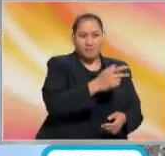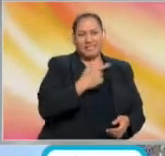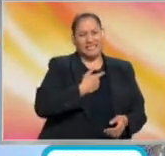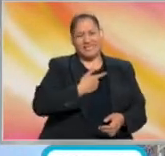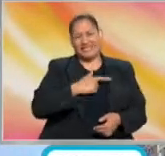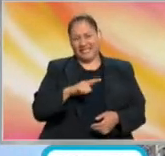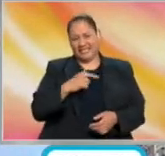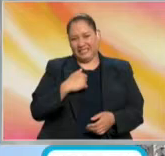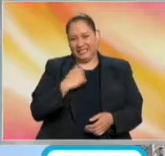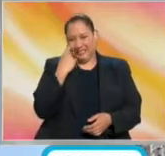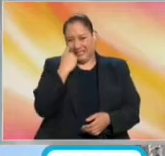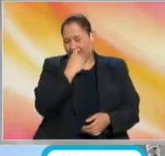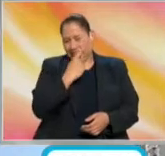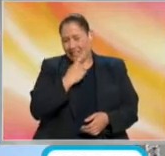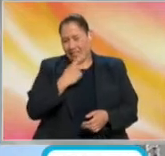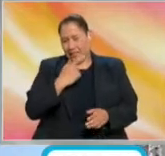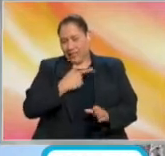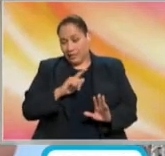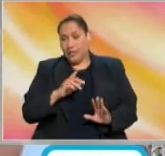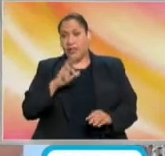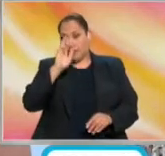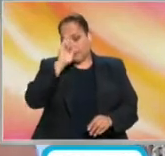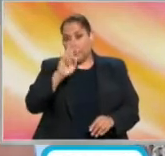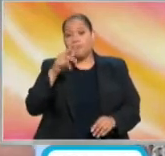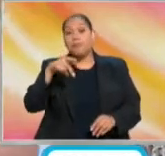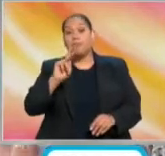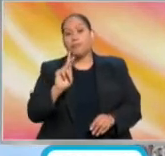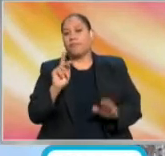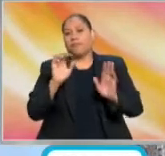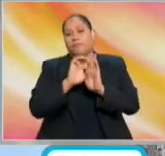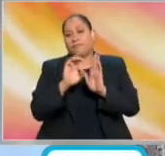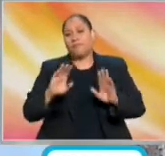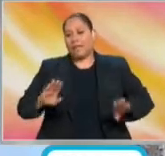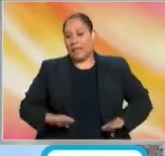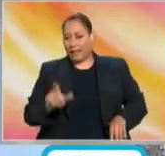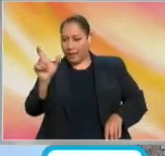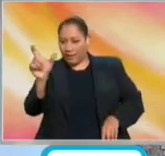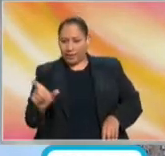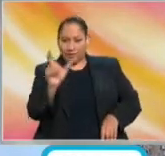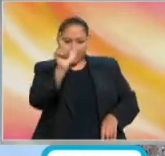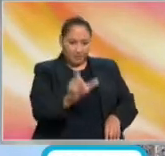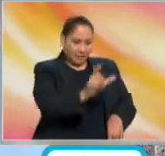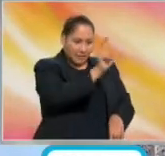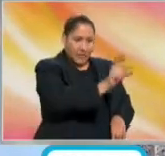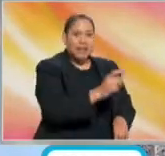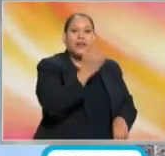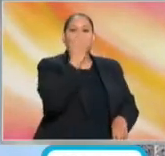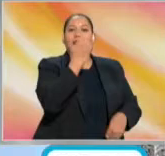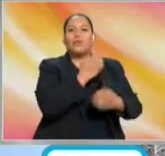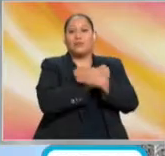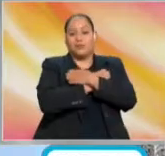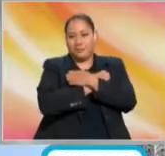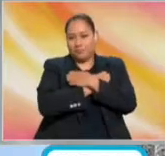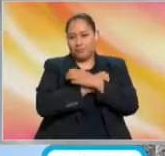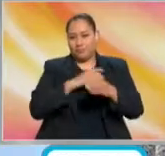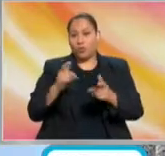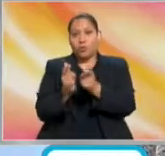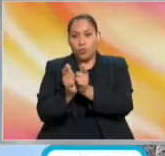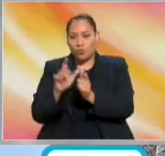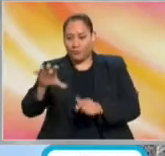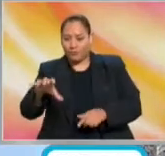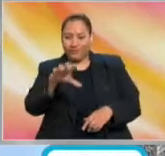ni etiquetar, pero vamos a suponer que hablamos por ponerle características a cada educación. Entonces, sin duda,